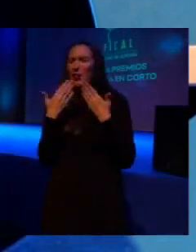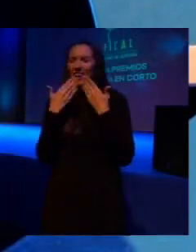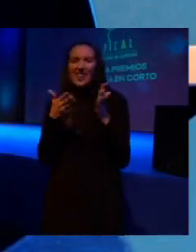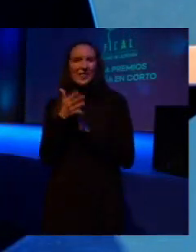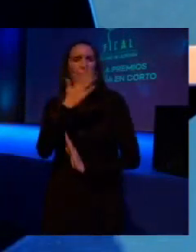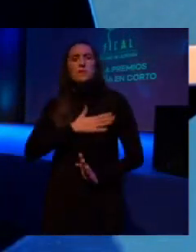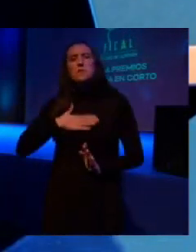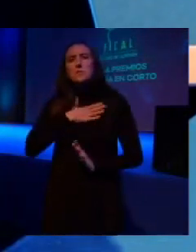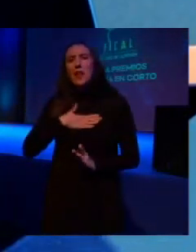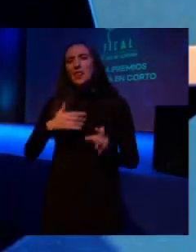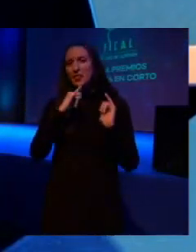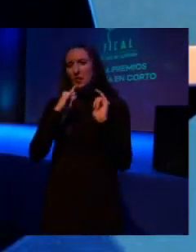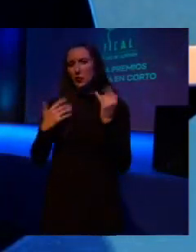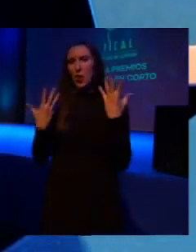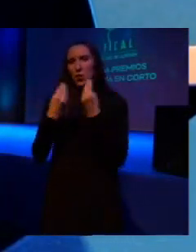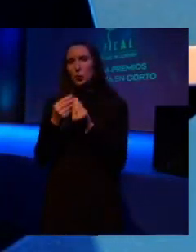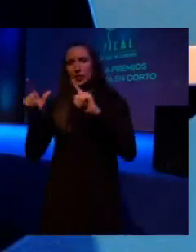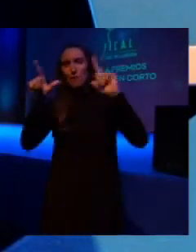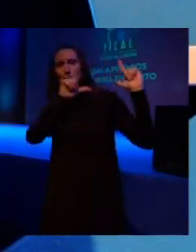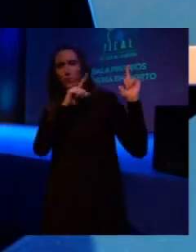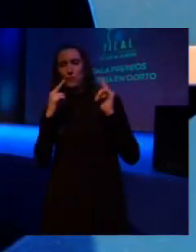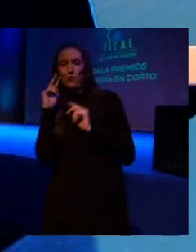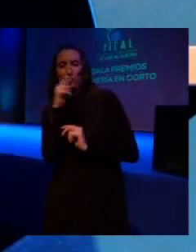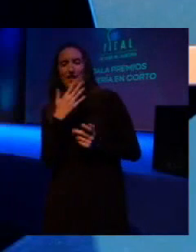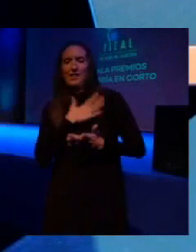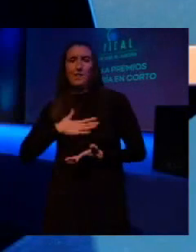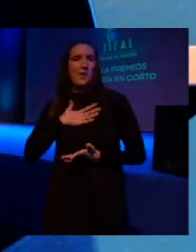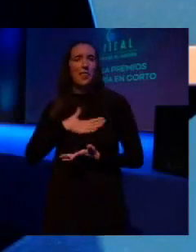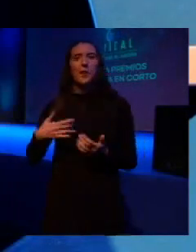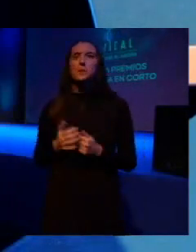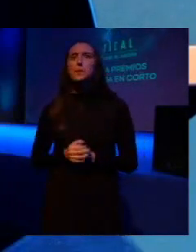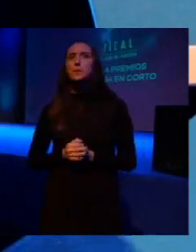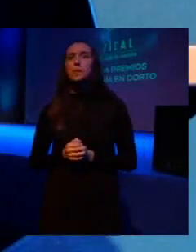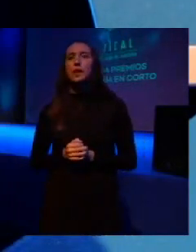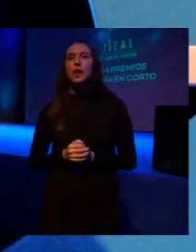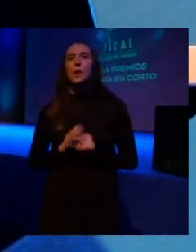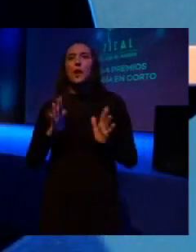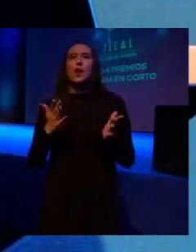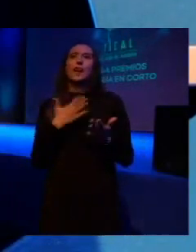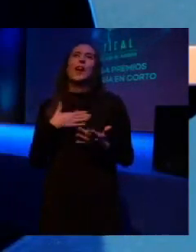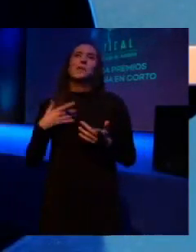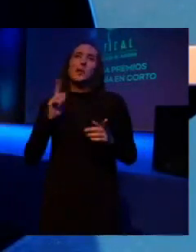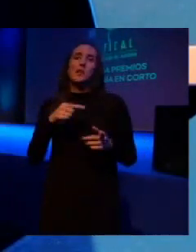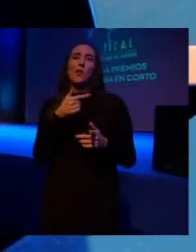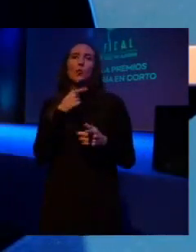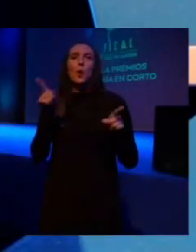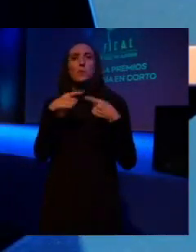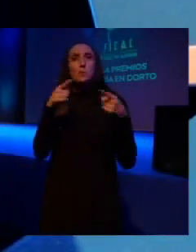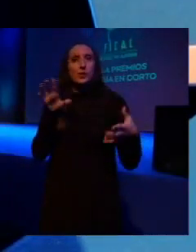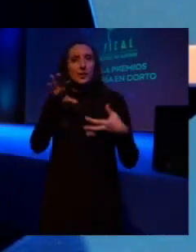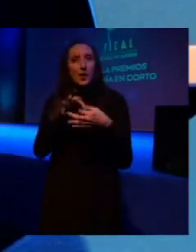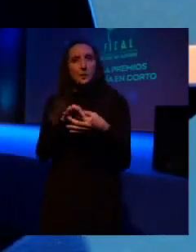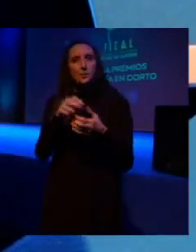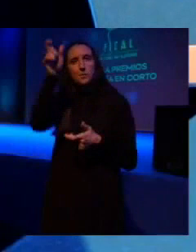poder disfrutarlos y más en pantalla grande. Pero no queremos despegar sin música. Las canciones de este